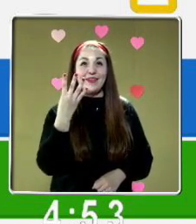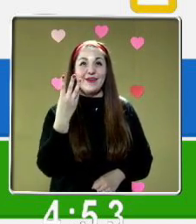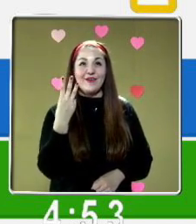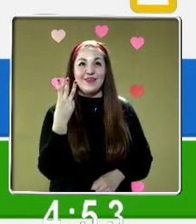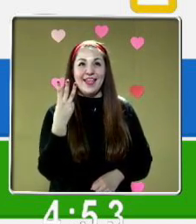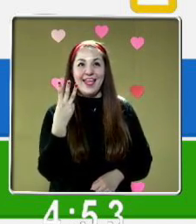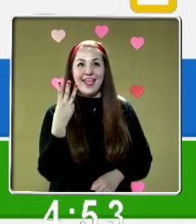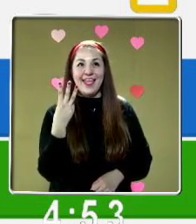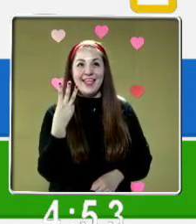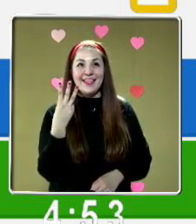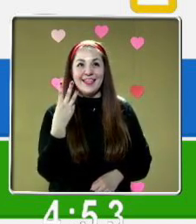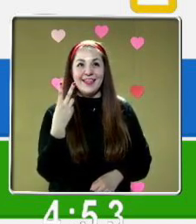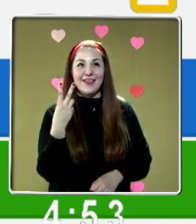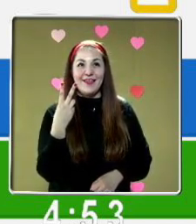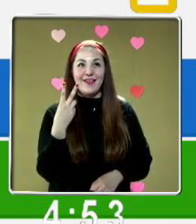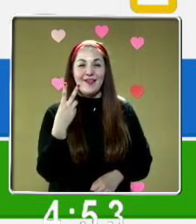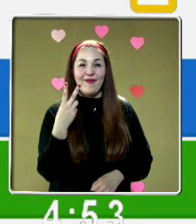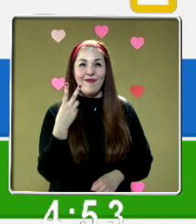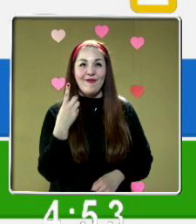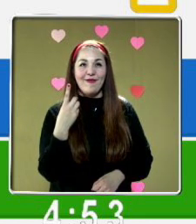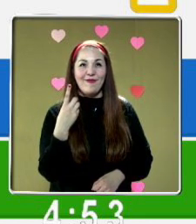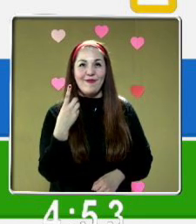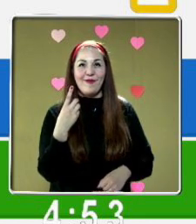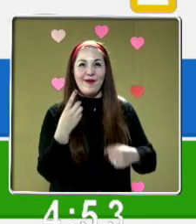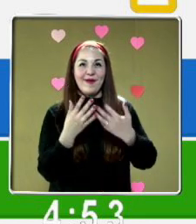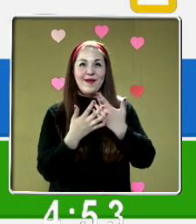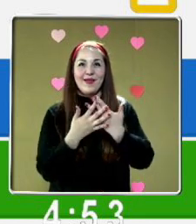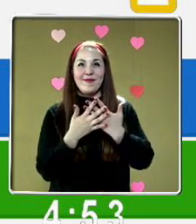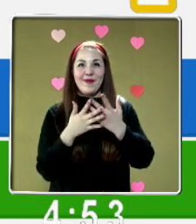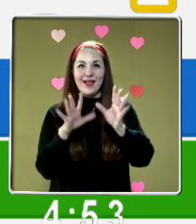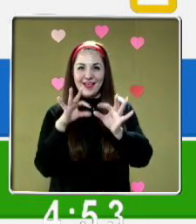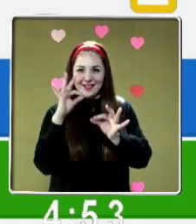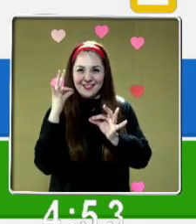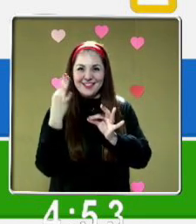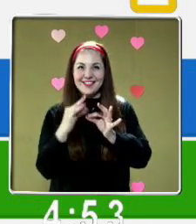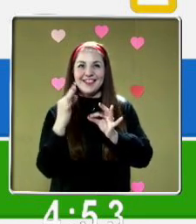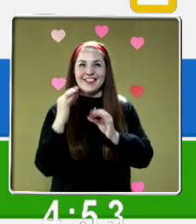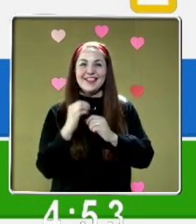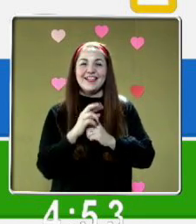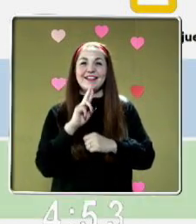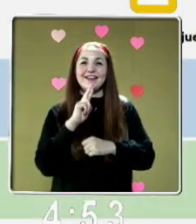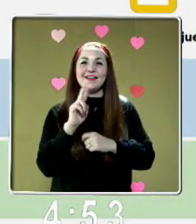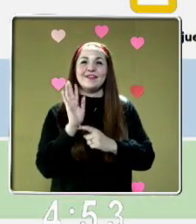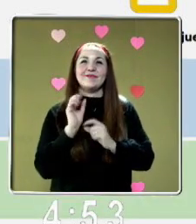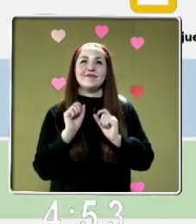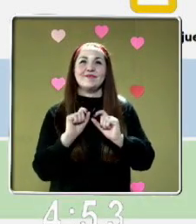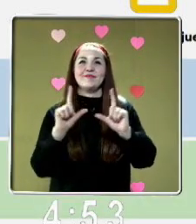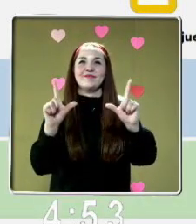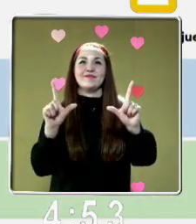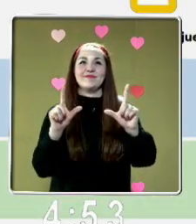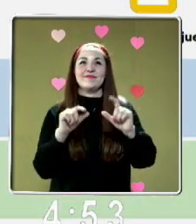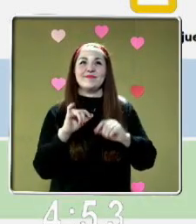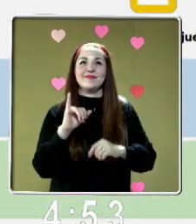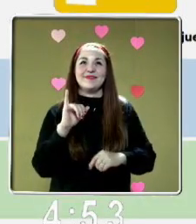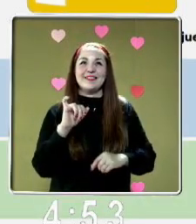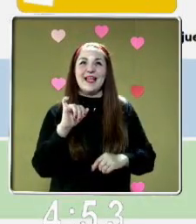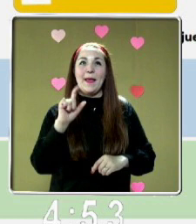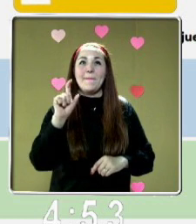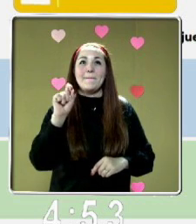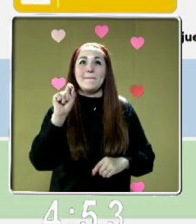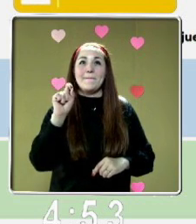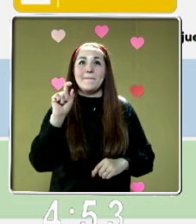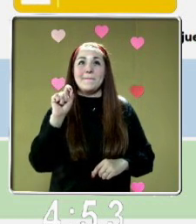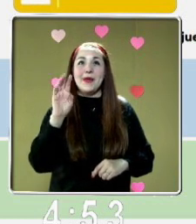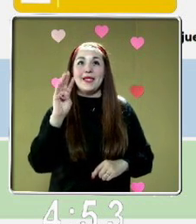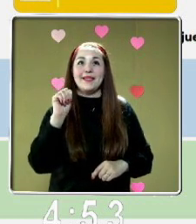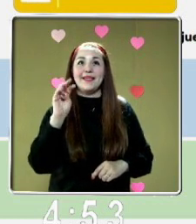contestaron todos, maestra. Ok, ¿okay? Entonces, 2, 1... Y tiempo, 29.